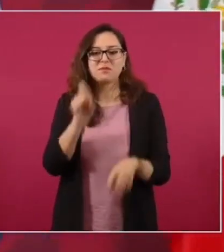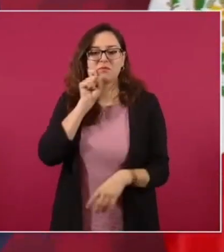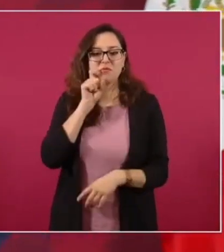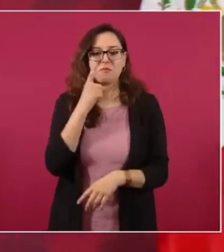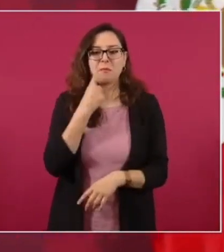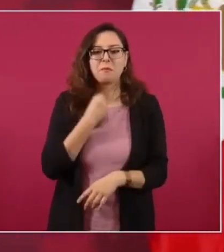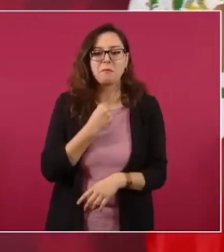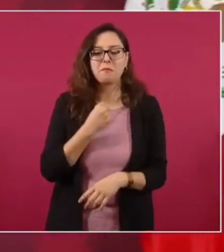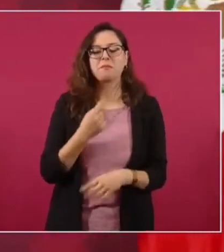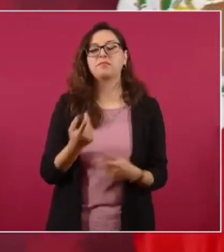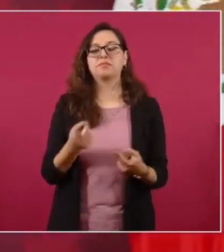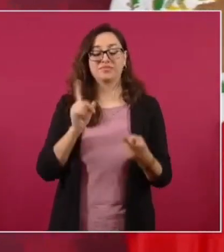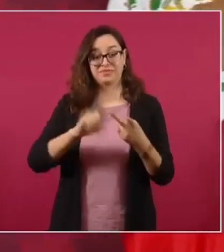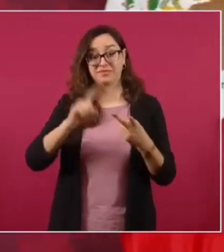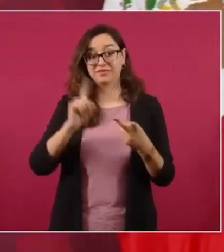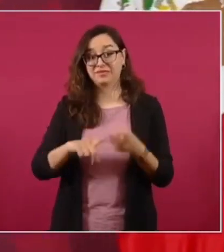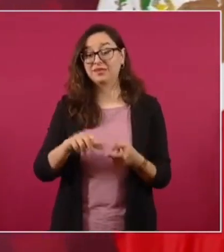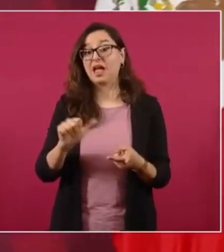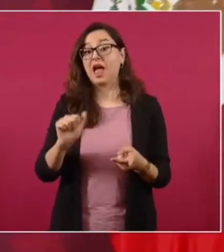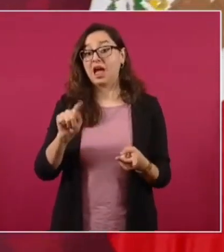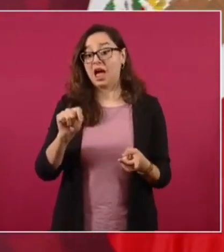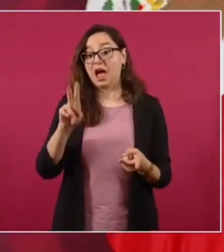los han hecho con el atún.